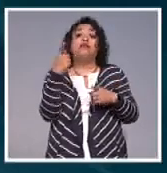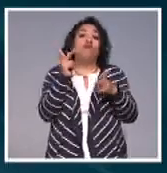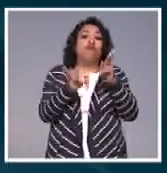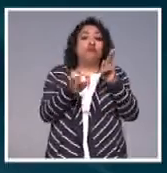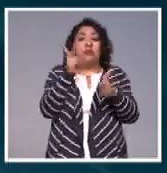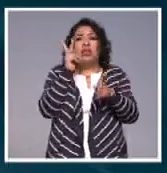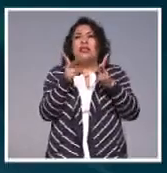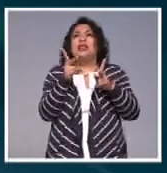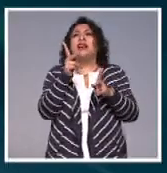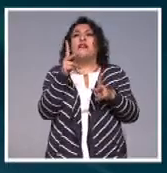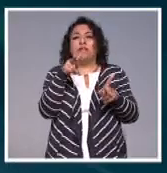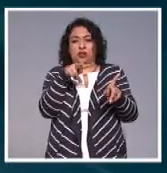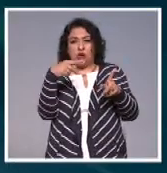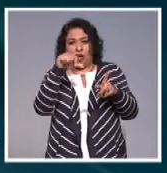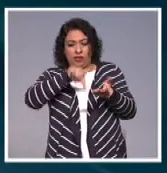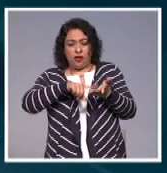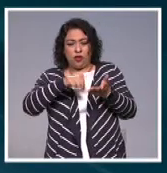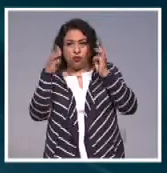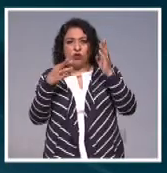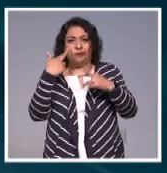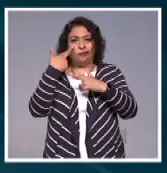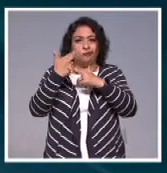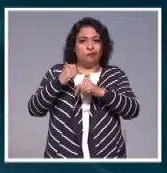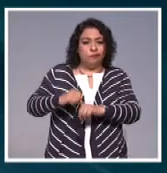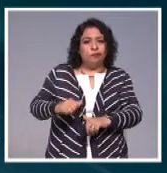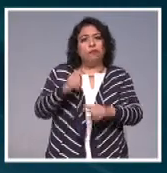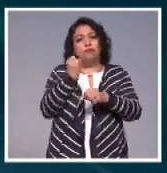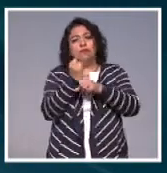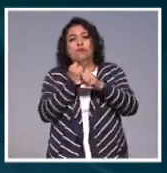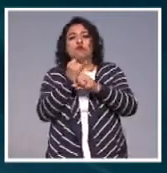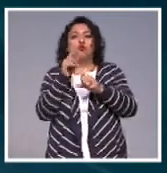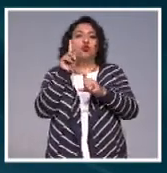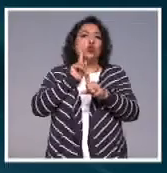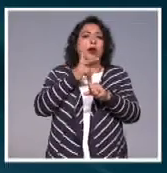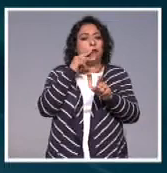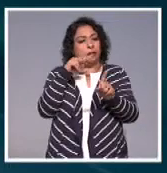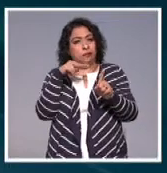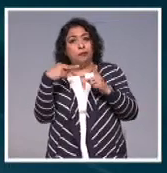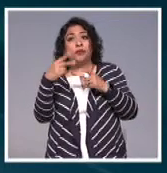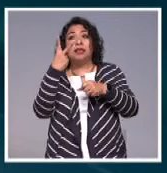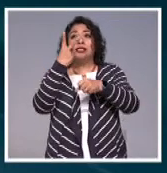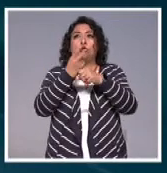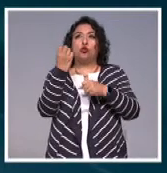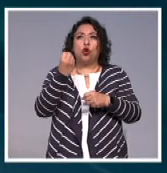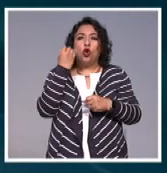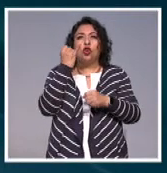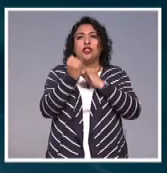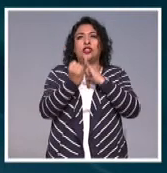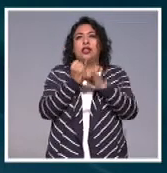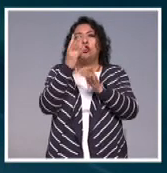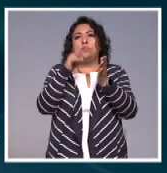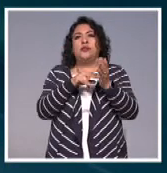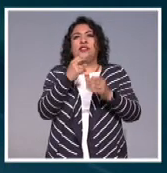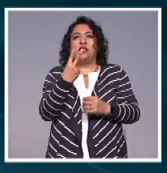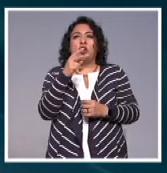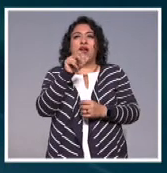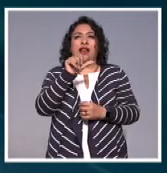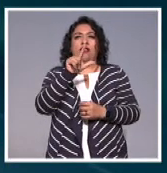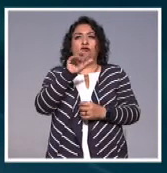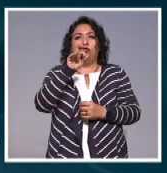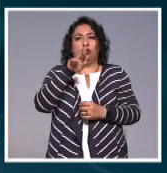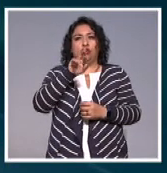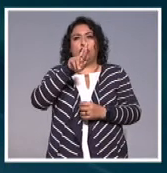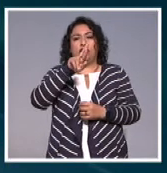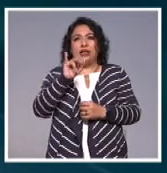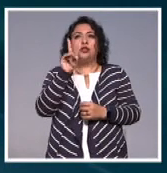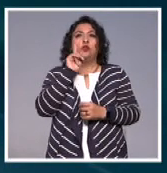Visibilizar desde los museos, curaduría e investigación con mirada de género. El segundo coloquio internacional 2022 Alfonso Reyes y las